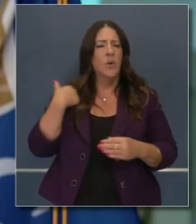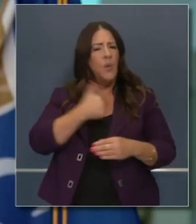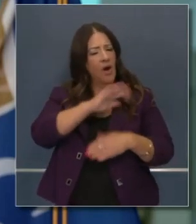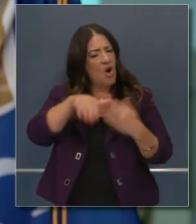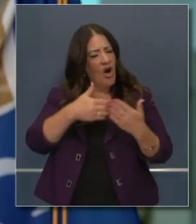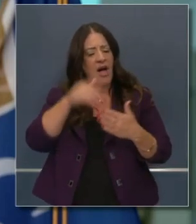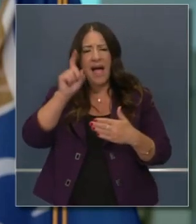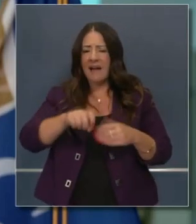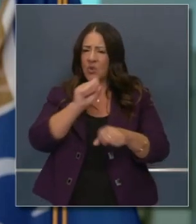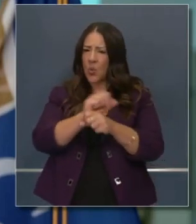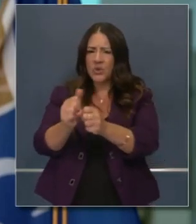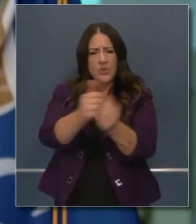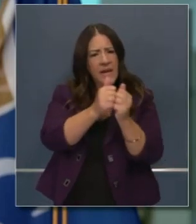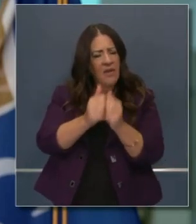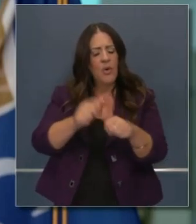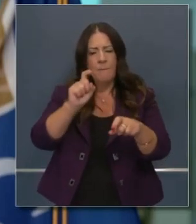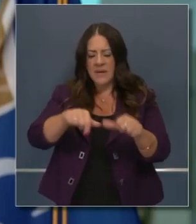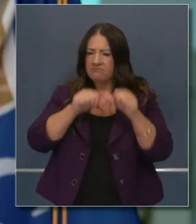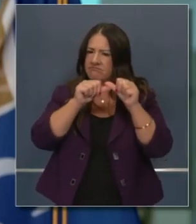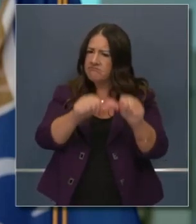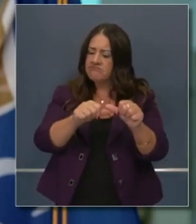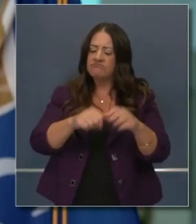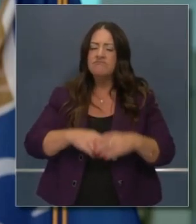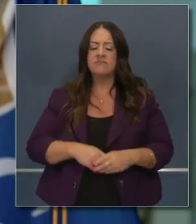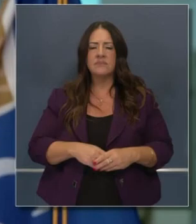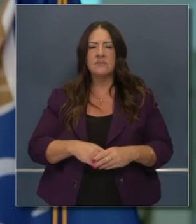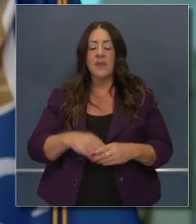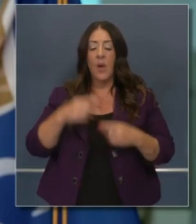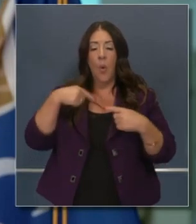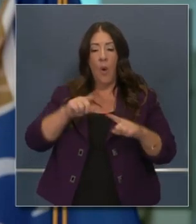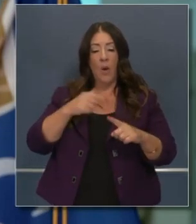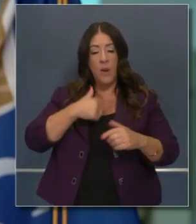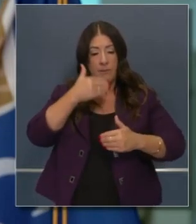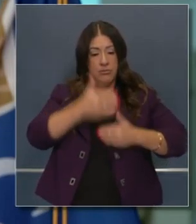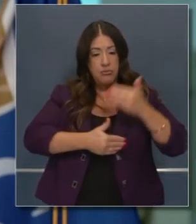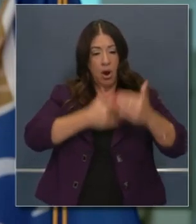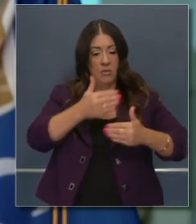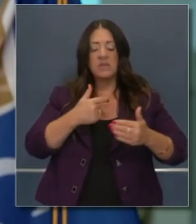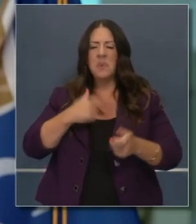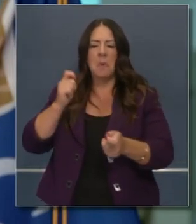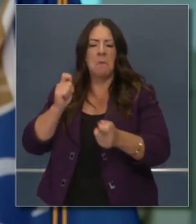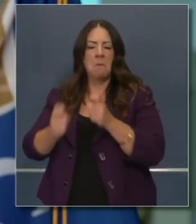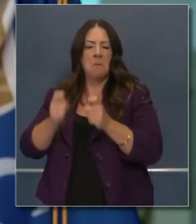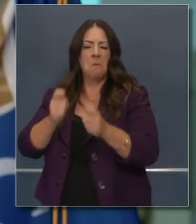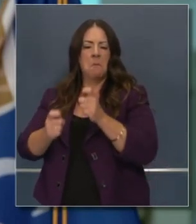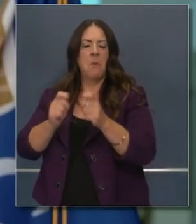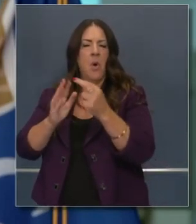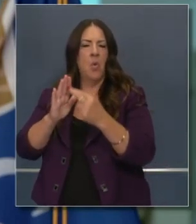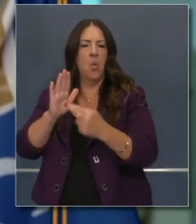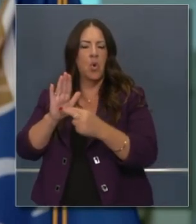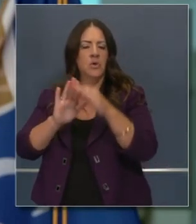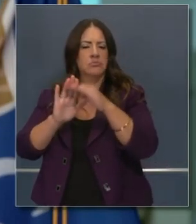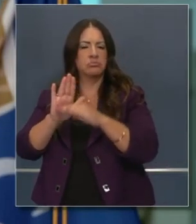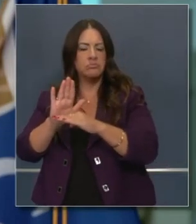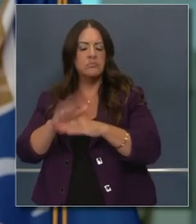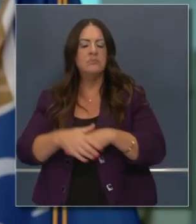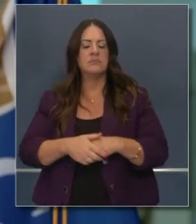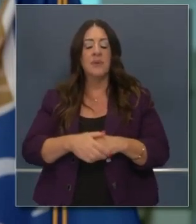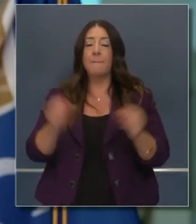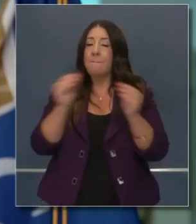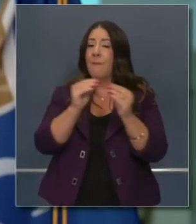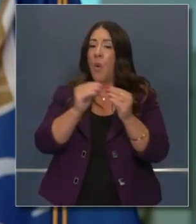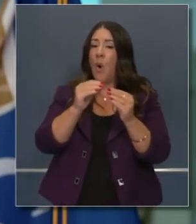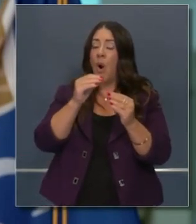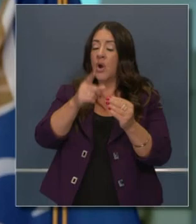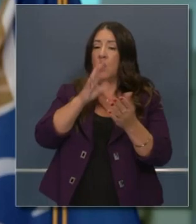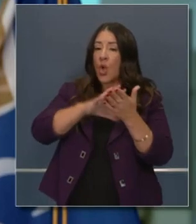todos tenemos que mantenernos vigilantes. Al modificar, al hacer progreso, y sí que estamos logrando progreso,